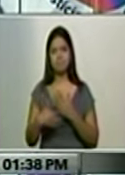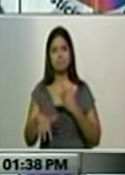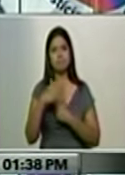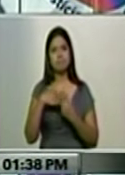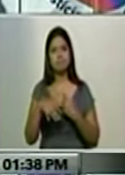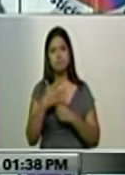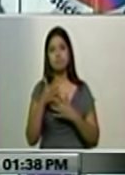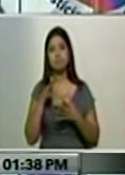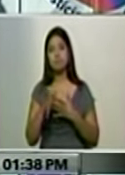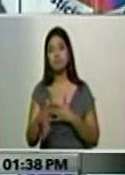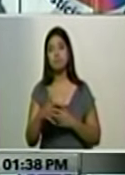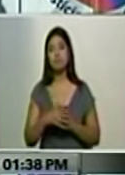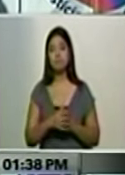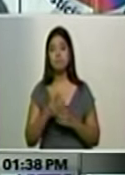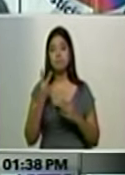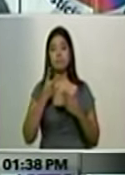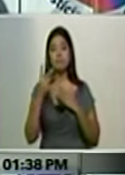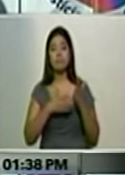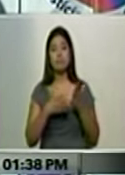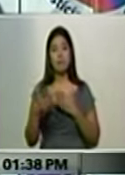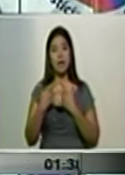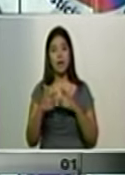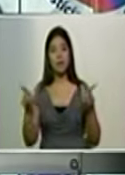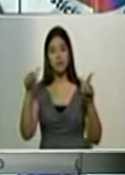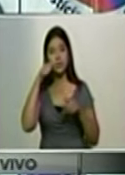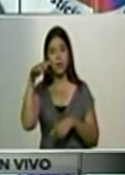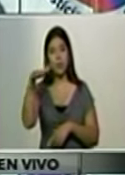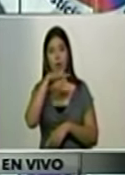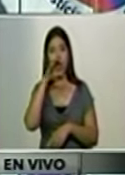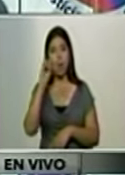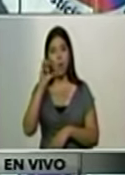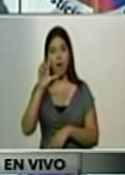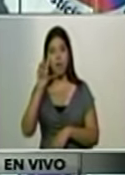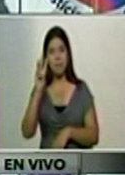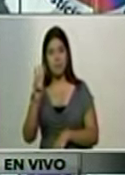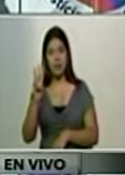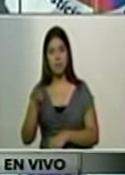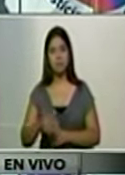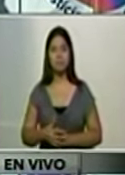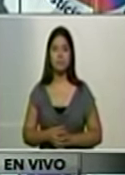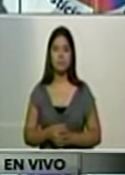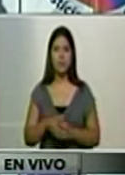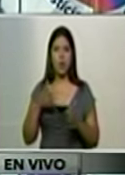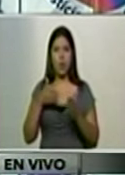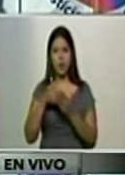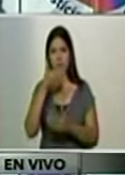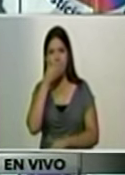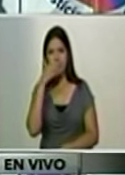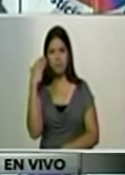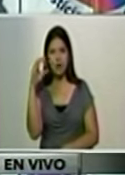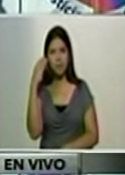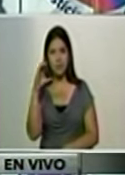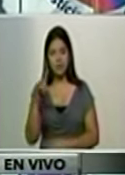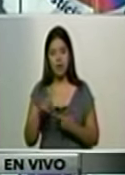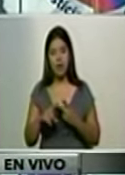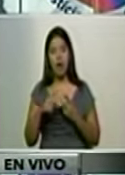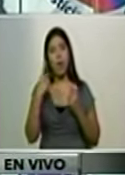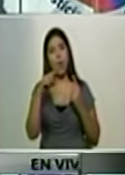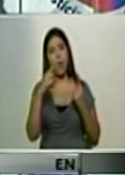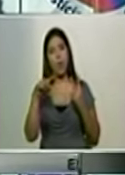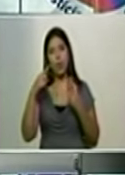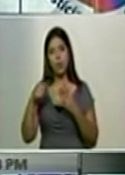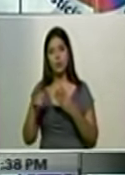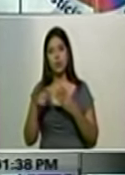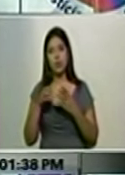materia de las operaciones de liberación del pueblo, que incluyen acciones contra el paramilitarismo y otras acciones contra